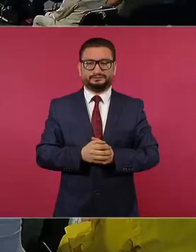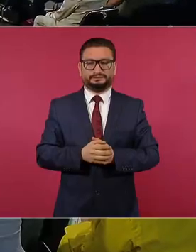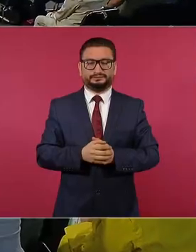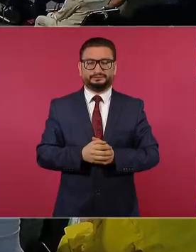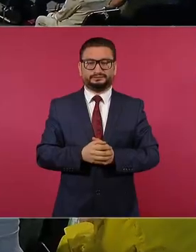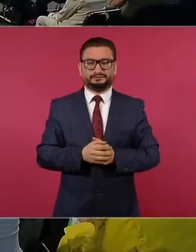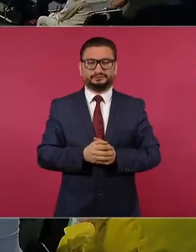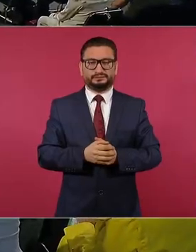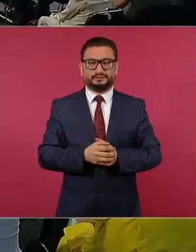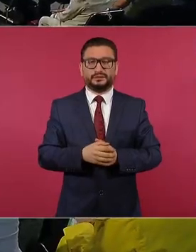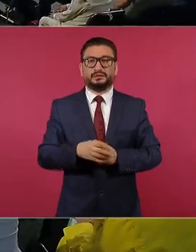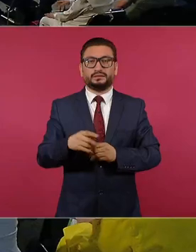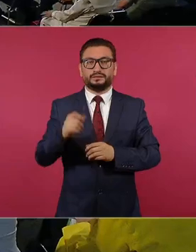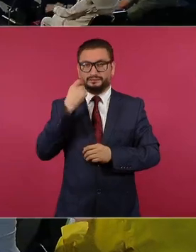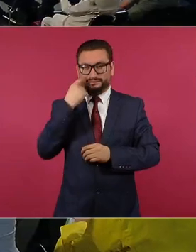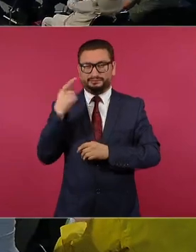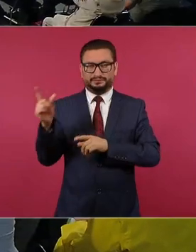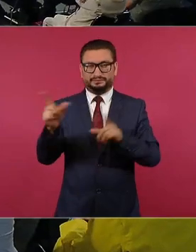Pon Veracruz.